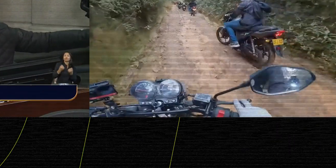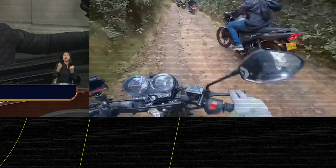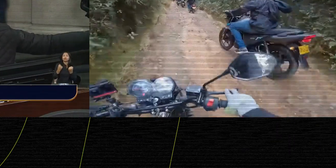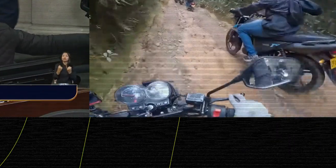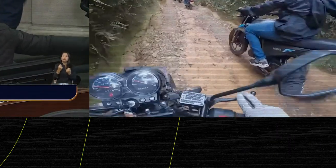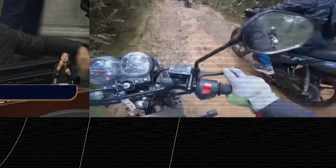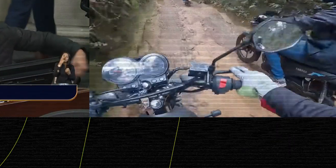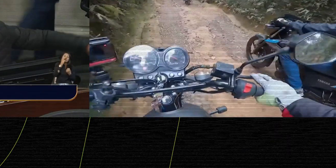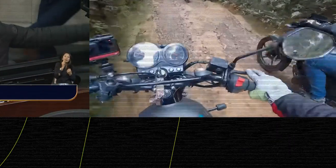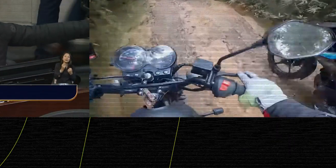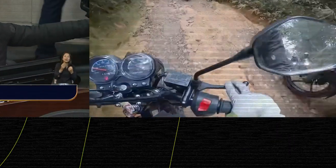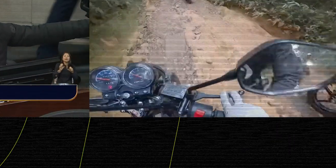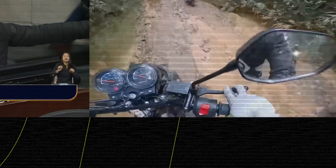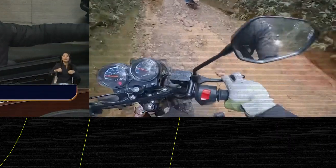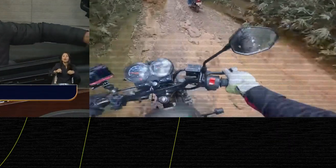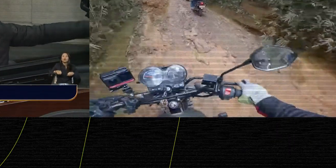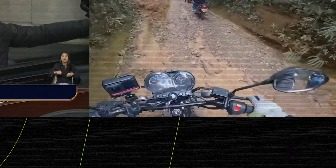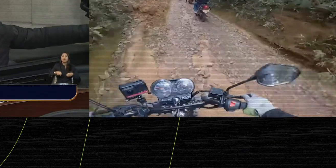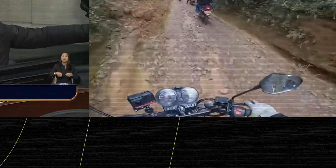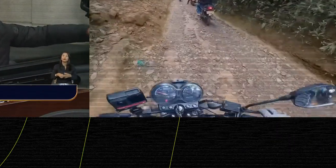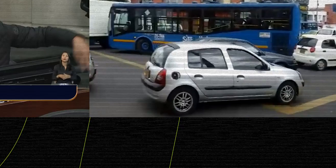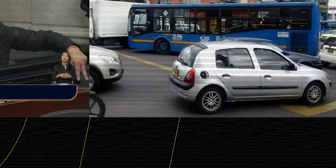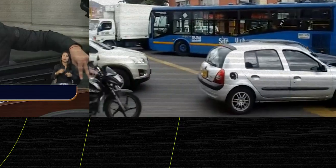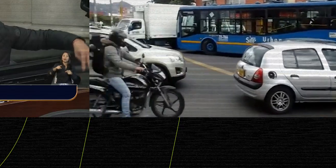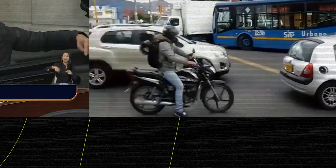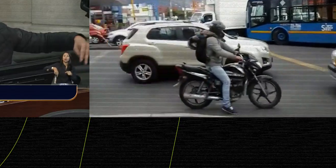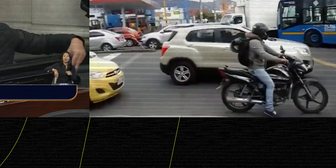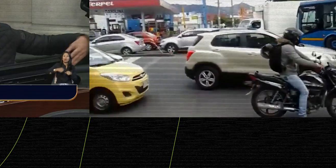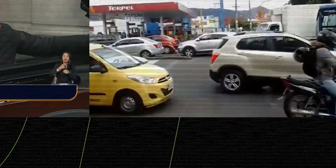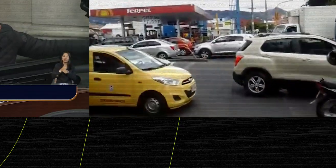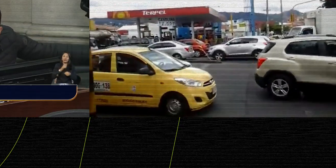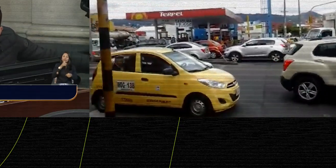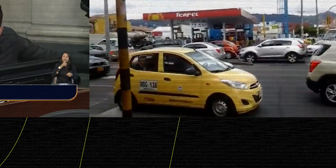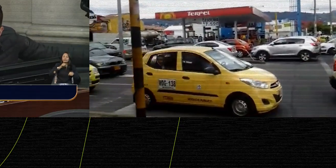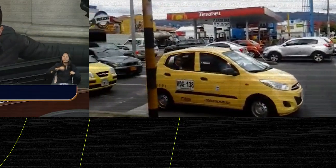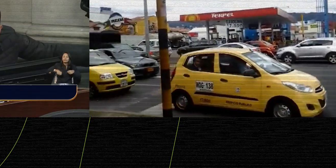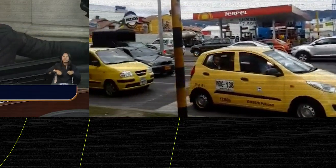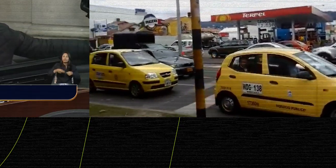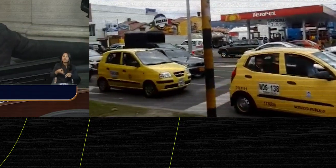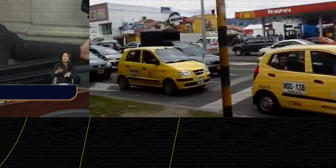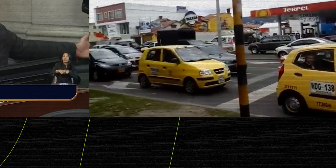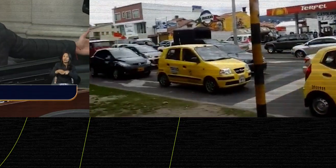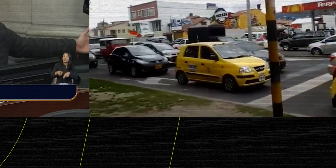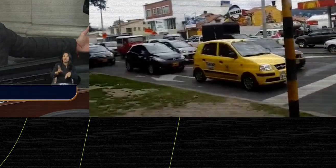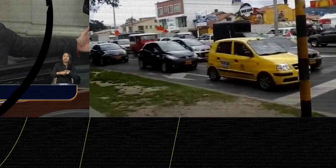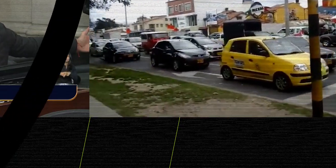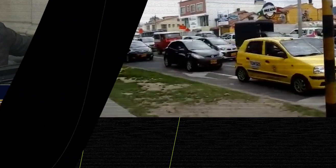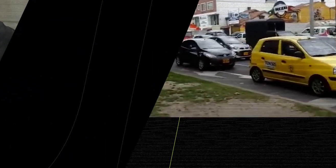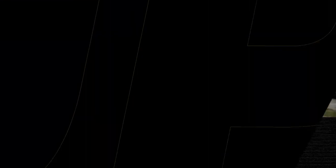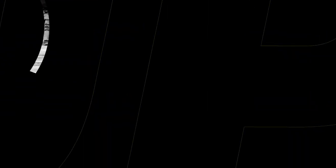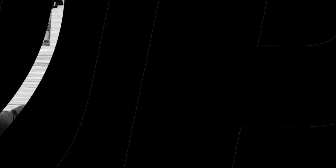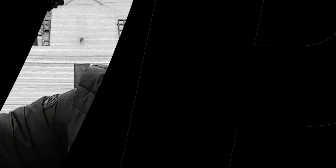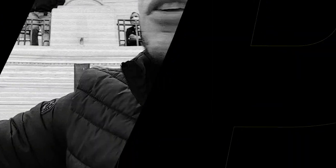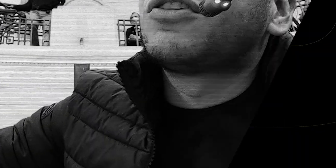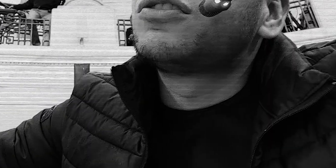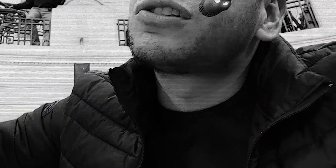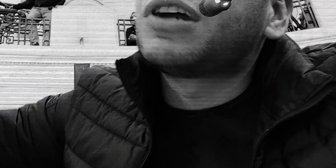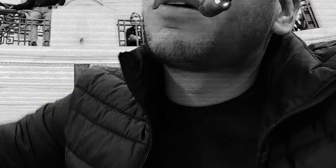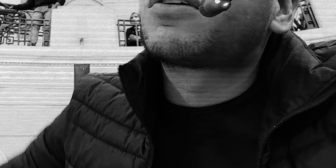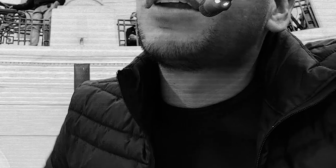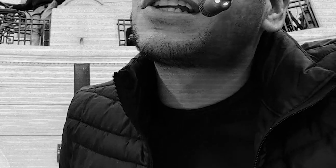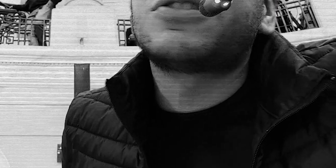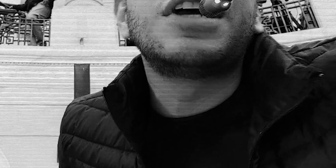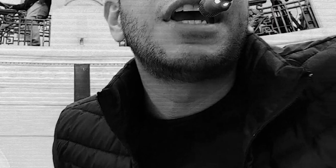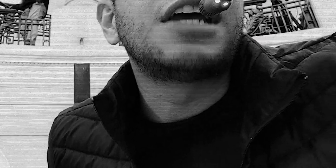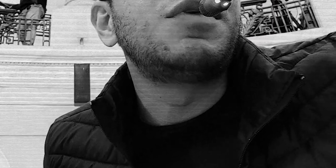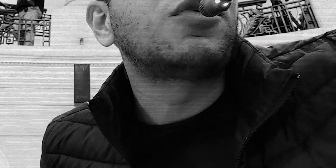y a sus hijos en una moto a su escuela o al trabajo, el que tiene su vehículo para transportarse con su familia. Así es que yo no estoy de